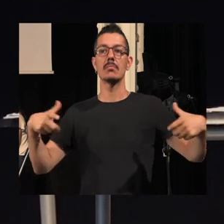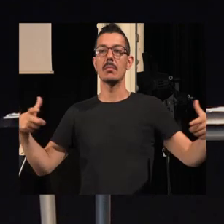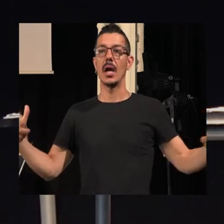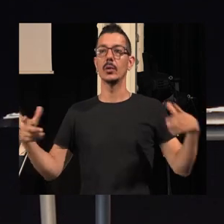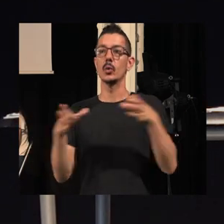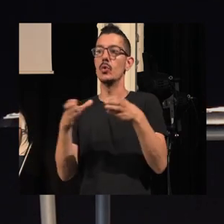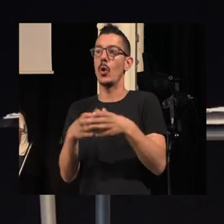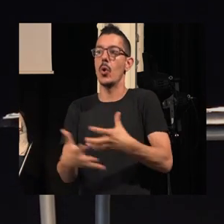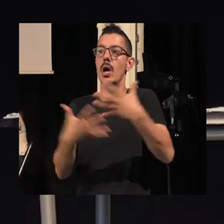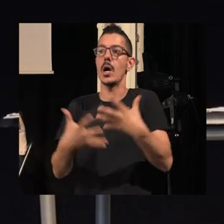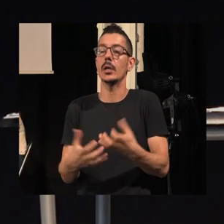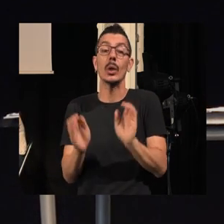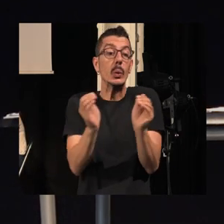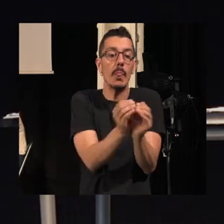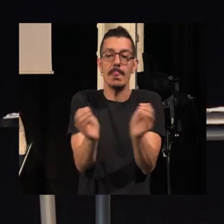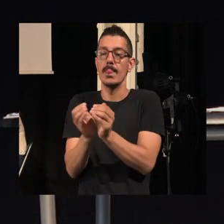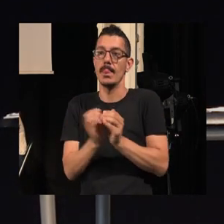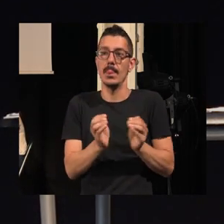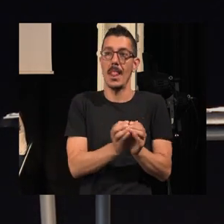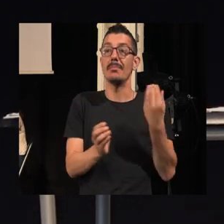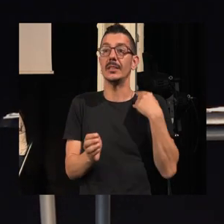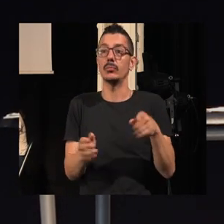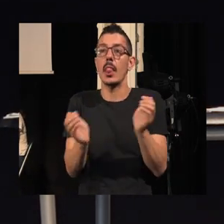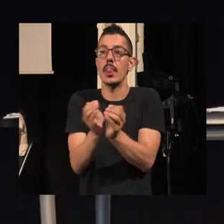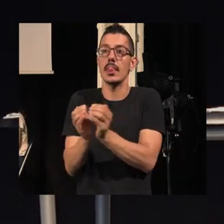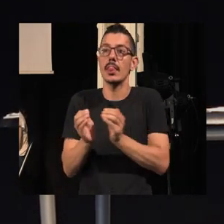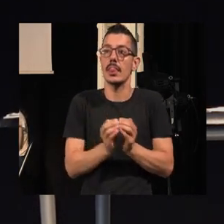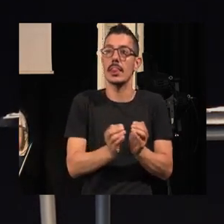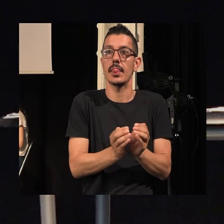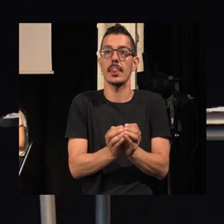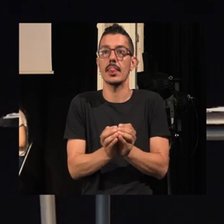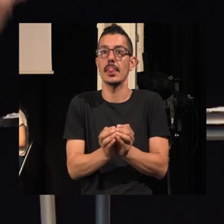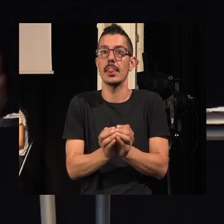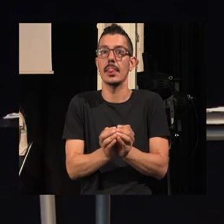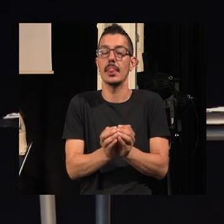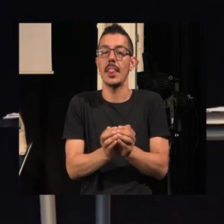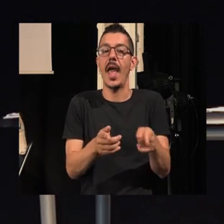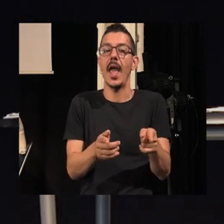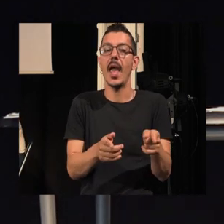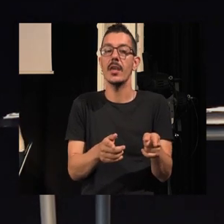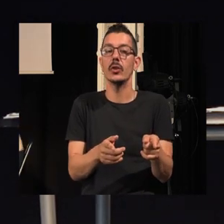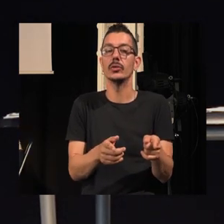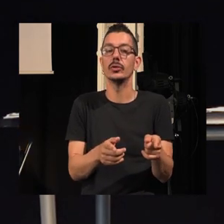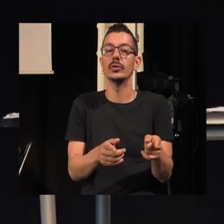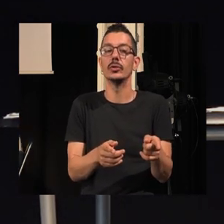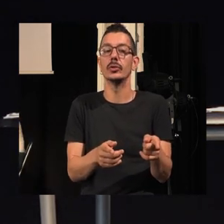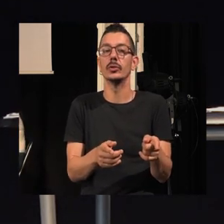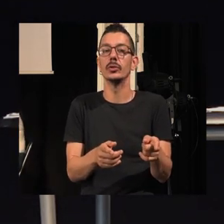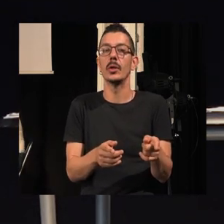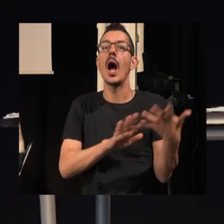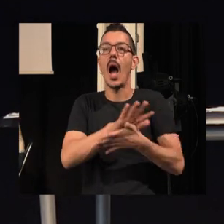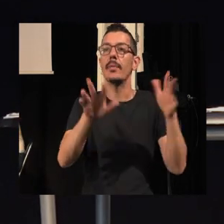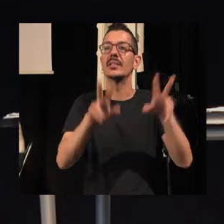muchísimos grupos muy pequeños que forma parte de cómo repensamos hoy en día el